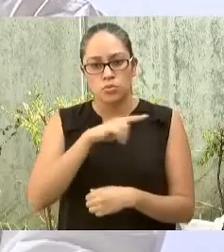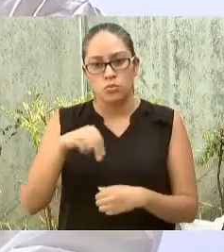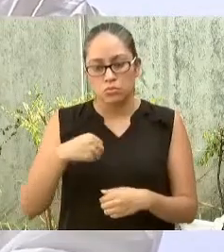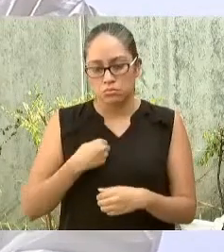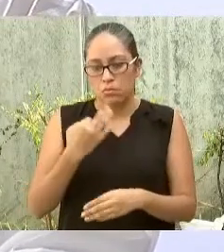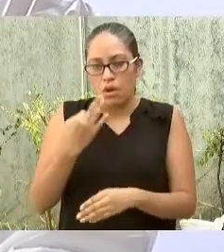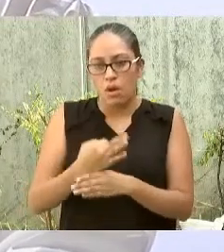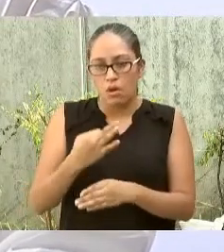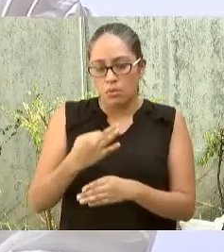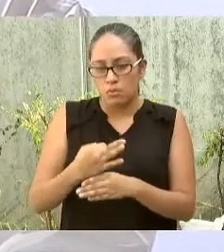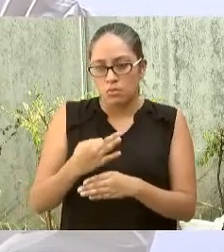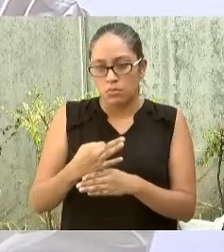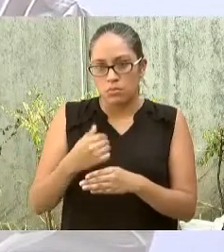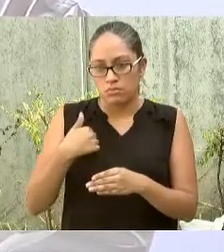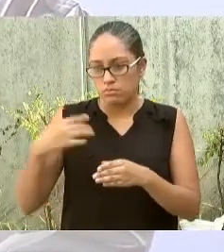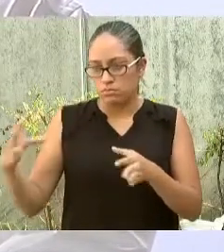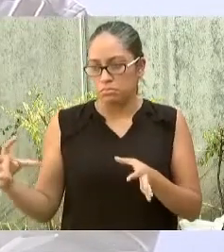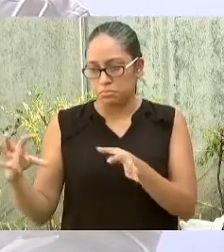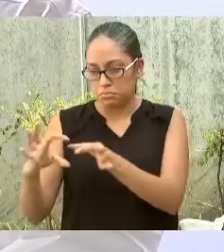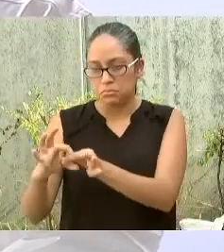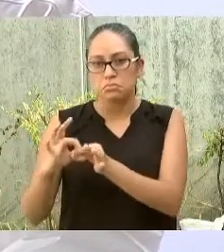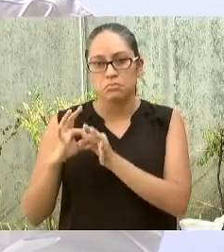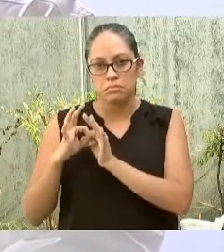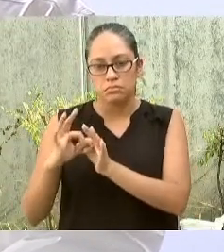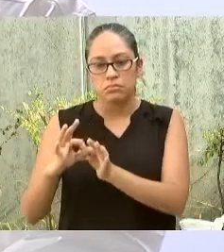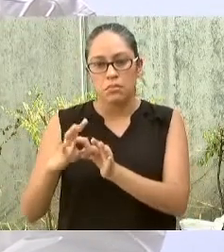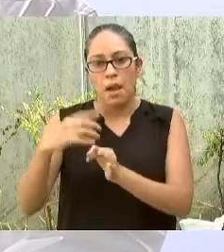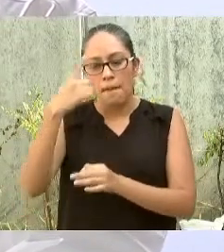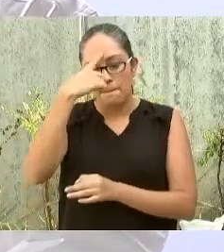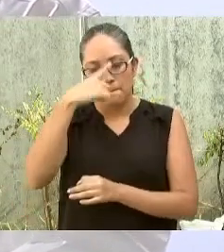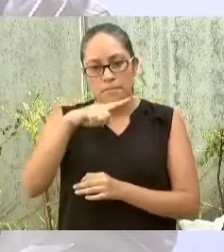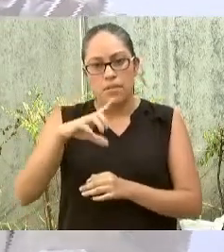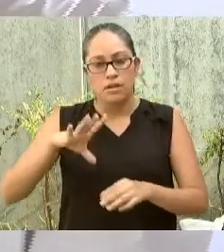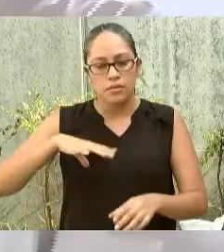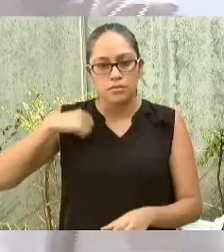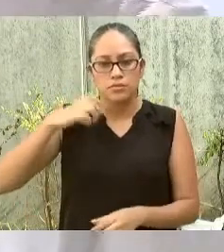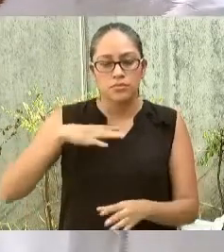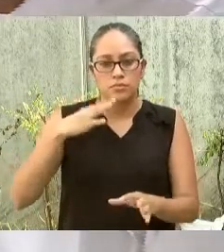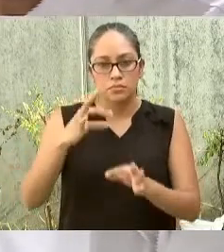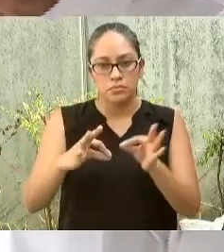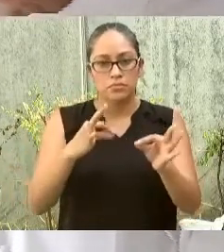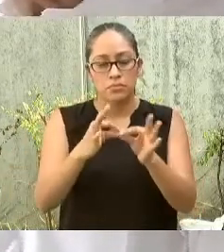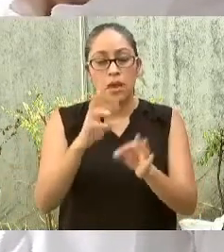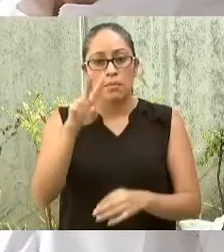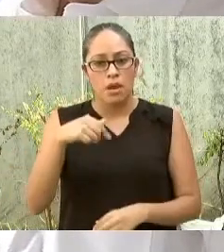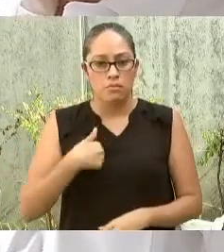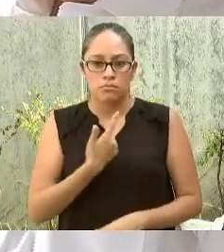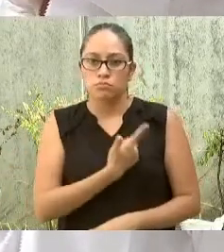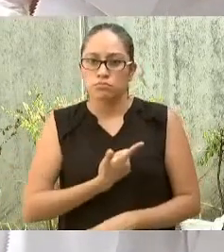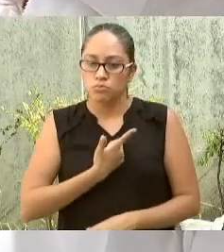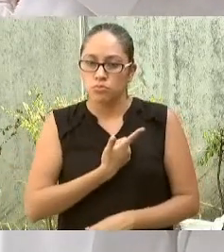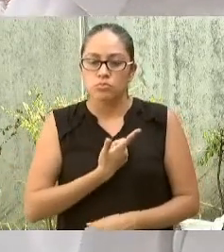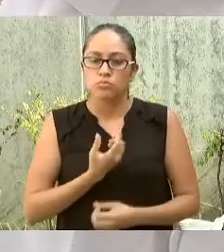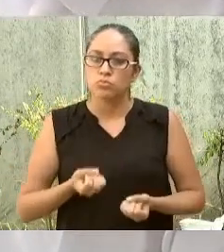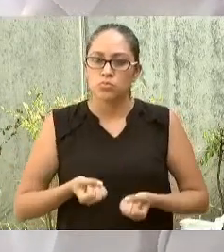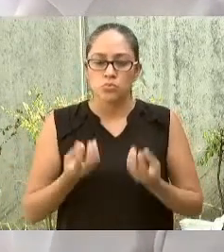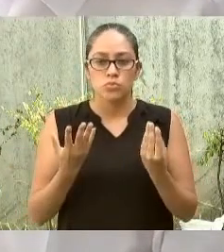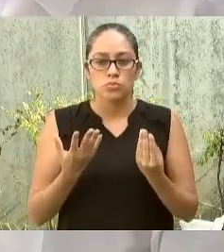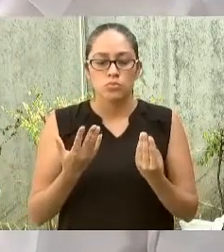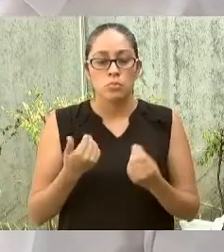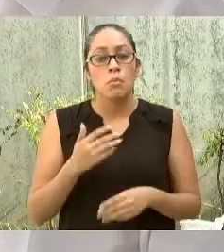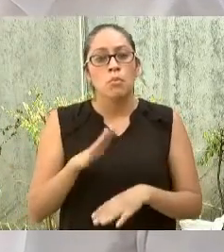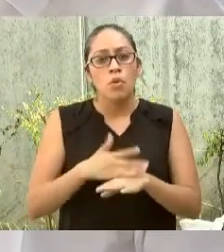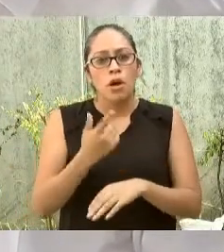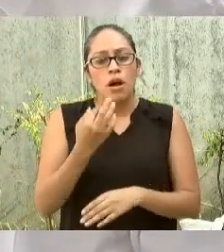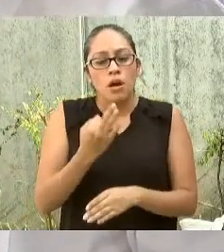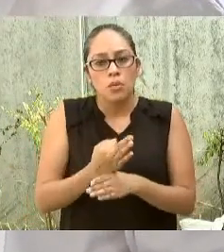trabajando de manera coordinada. A mí me da mucho gusto por eso el que se haya llegado